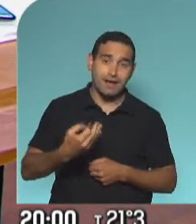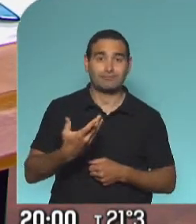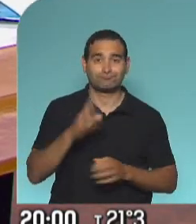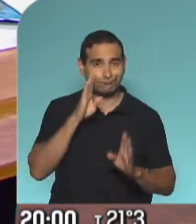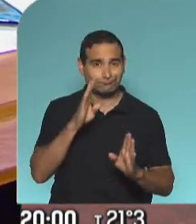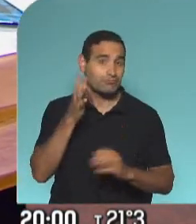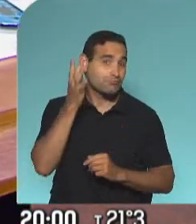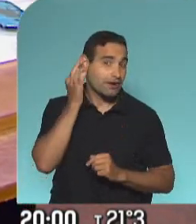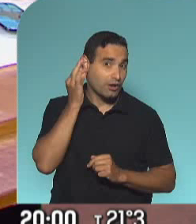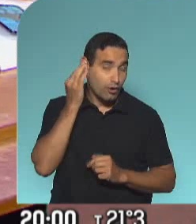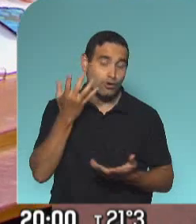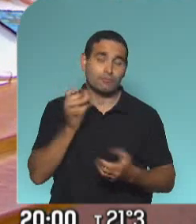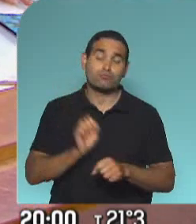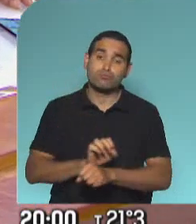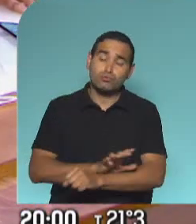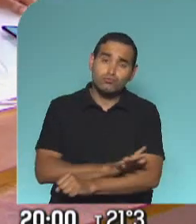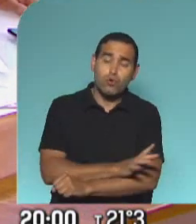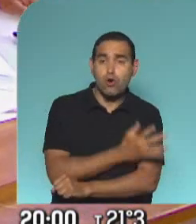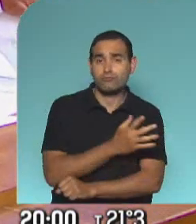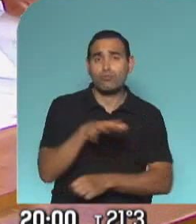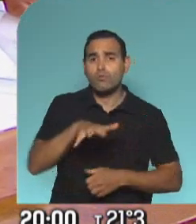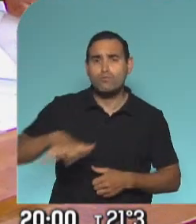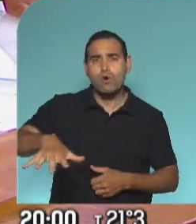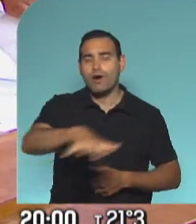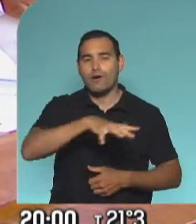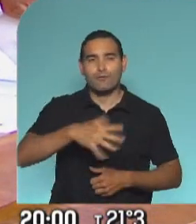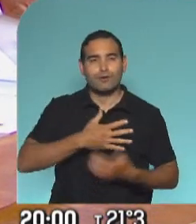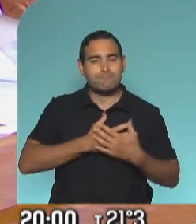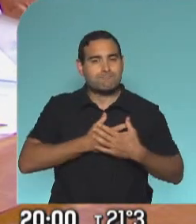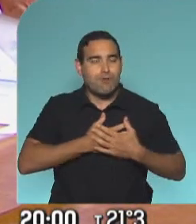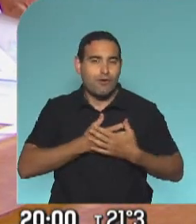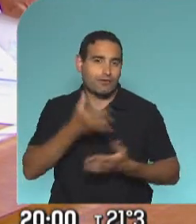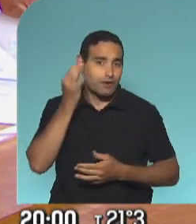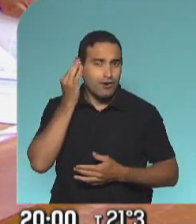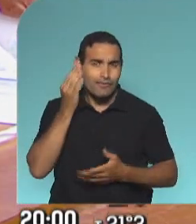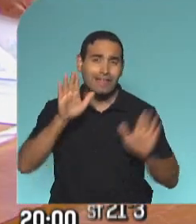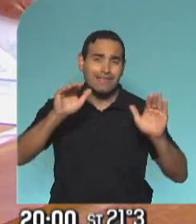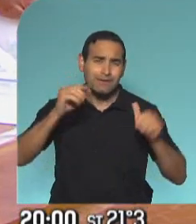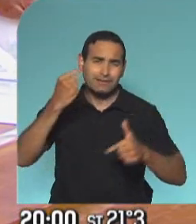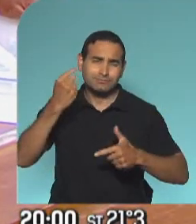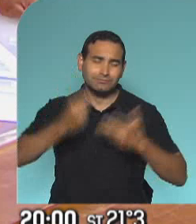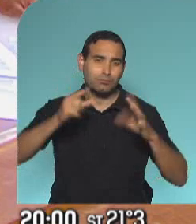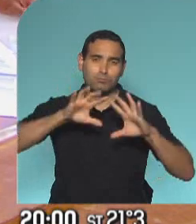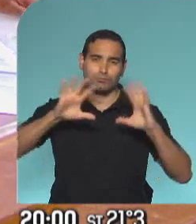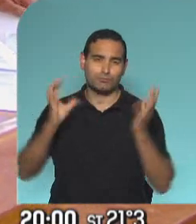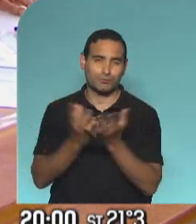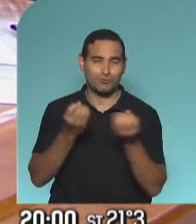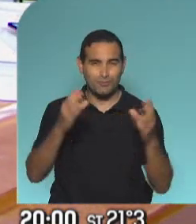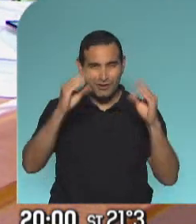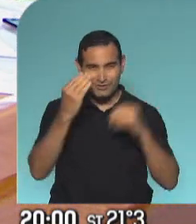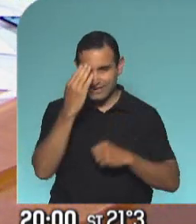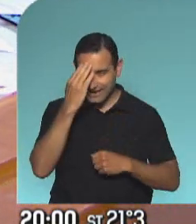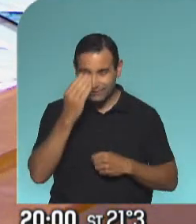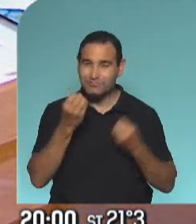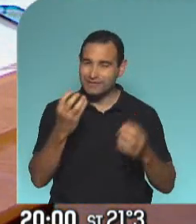maradoniana, maradoniana por la emoción, por el pueblo que expresa su amor al 10. Las despedidas se replicaron en todo el mundo. Buenas noches, Alejandro Puertas.